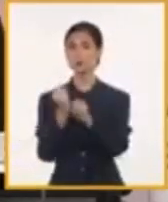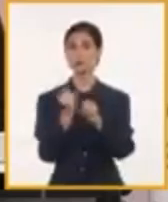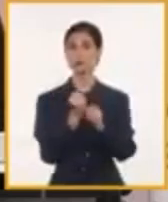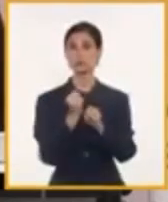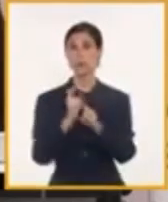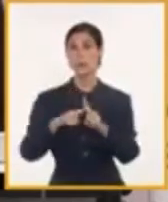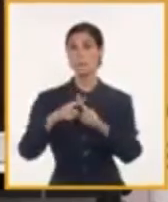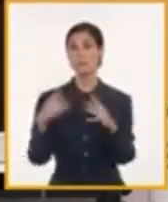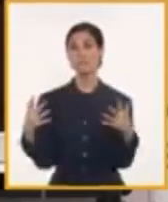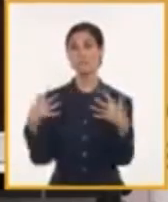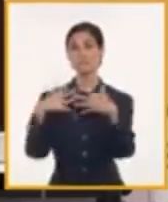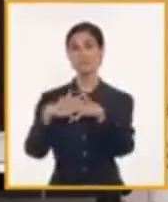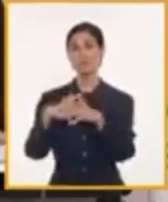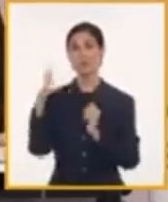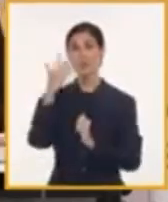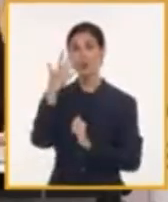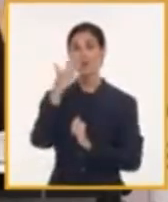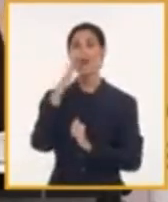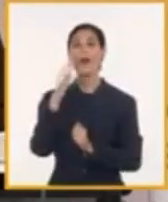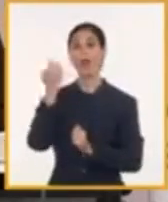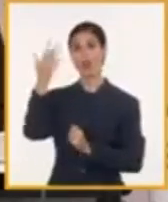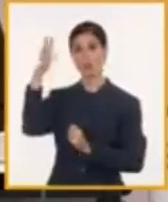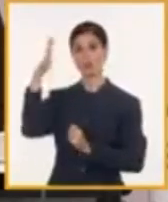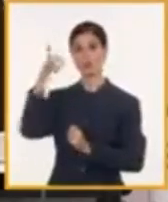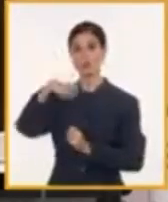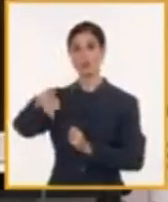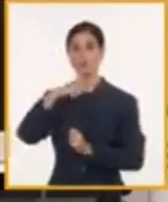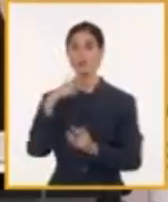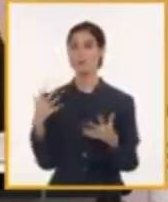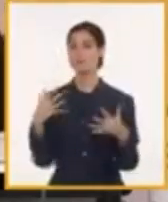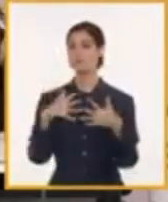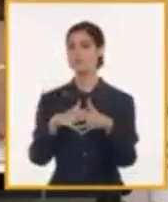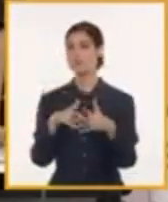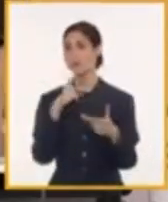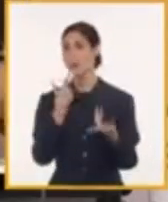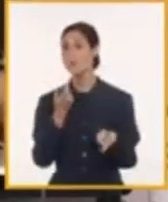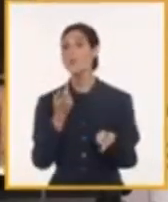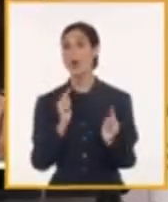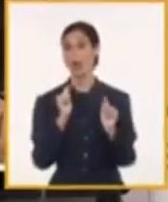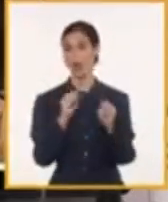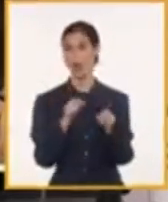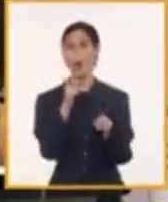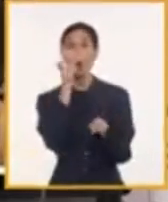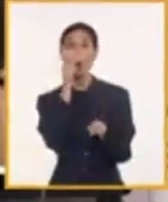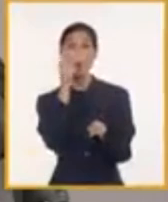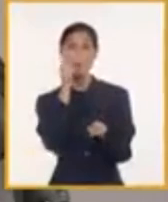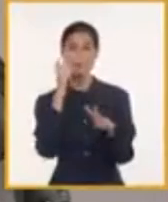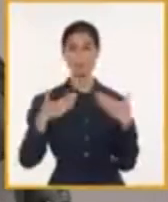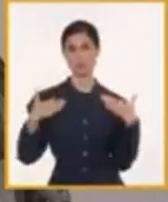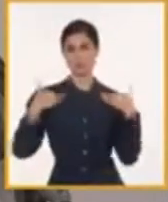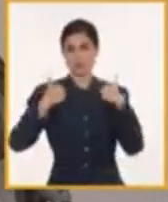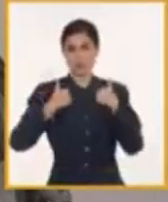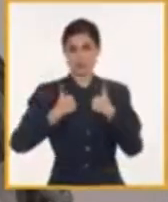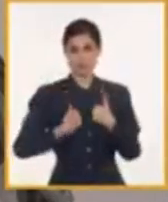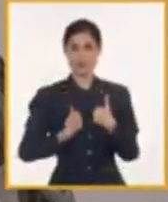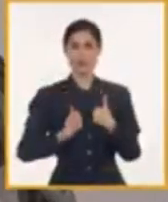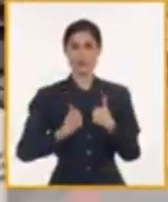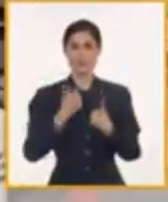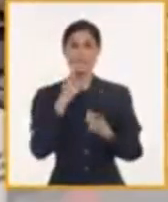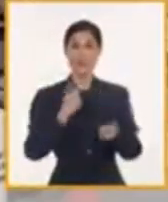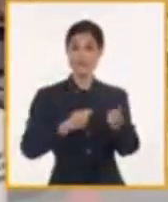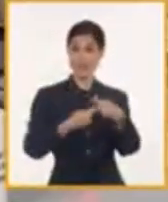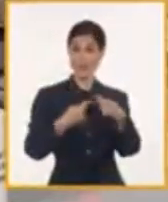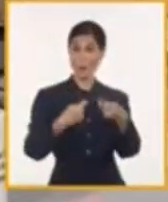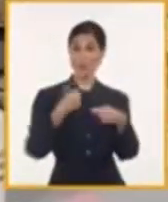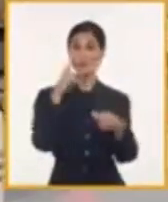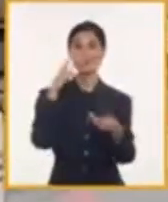extranjera en el país. Hablamos entonces con Ariel Padrón, director de negocios de este grupo empresarial. Y me gustaría, Ariel,